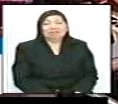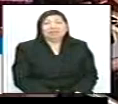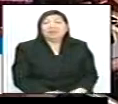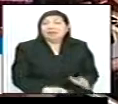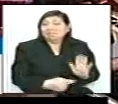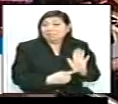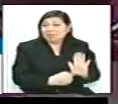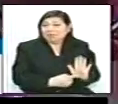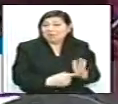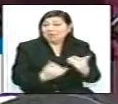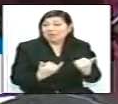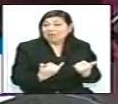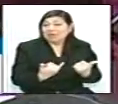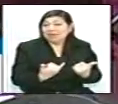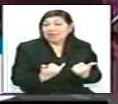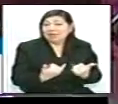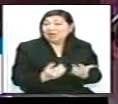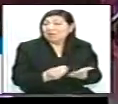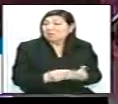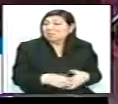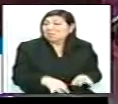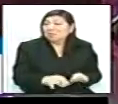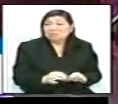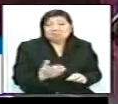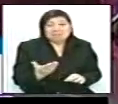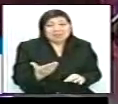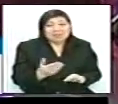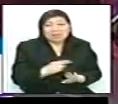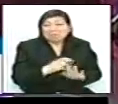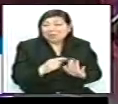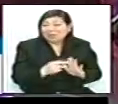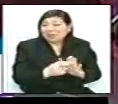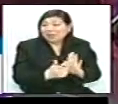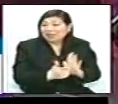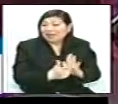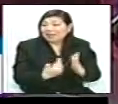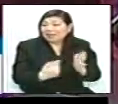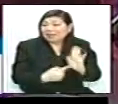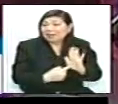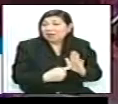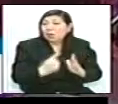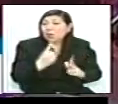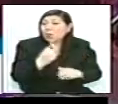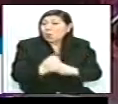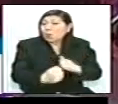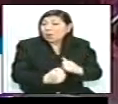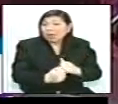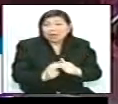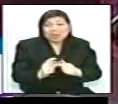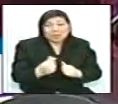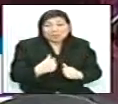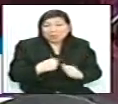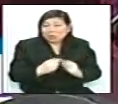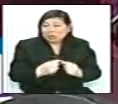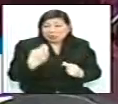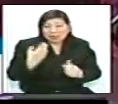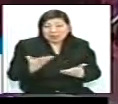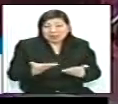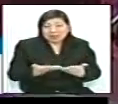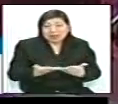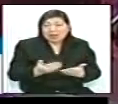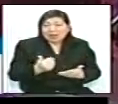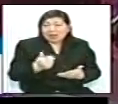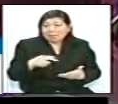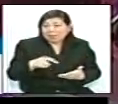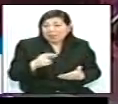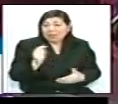constancia que nosotros lo que estamos haciendo es fundamentando un pedido sobre proyectos de ley que fueron presentados hace más de un año, no solo por mi bancada, sino por la bancada de Acción